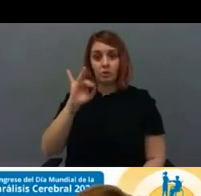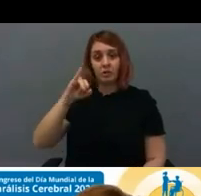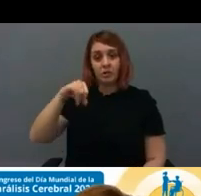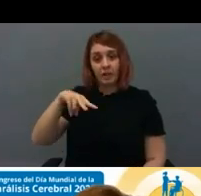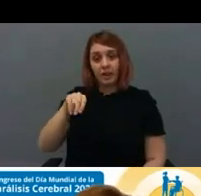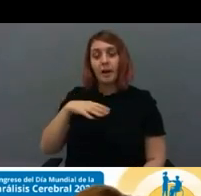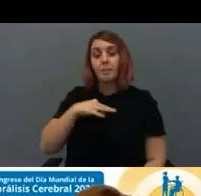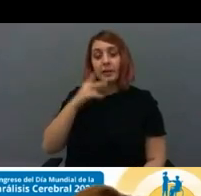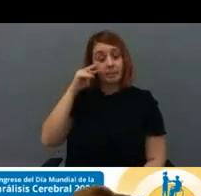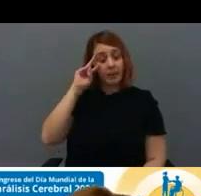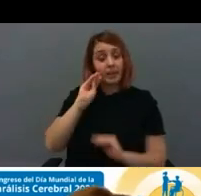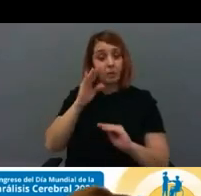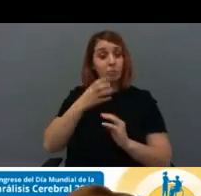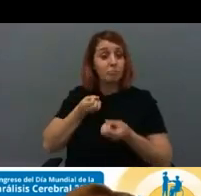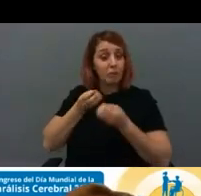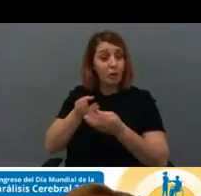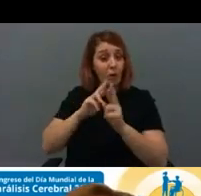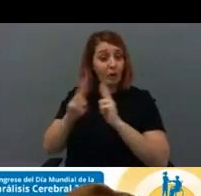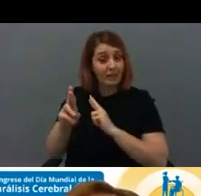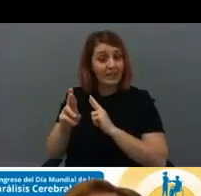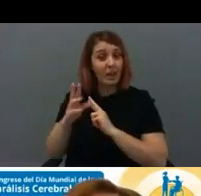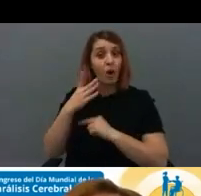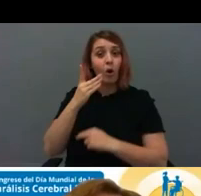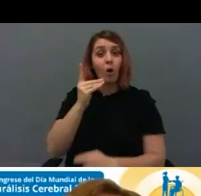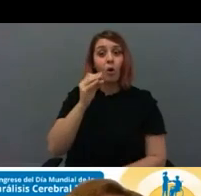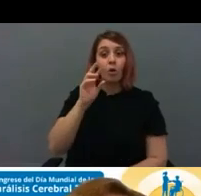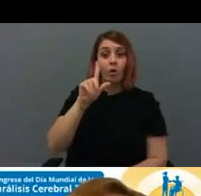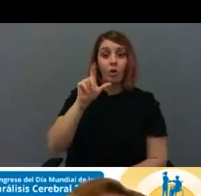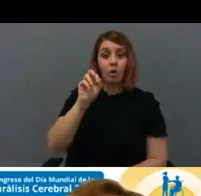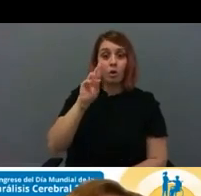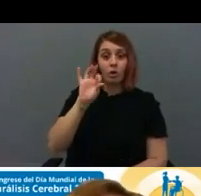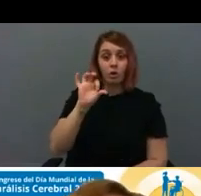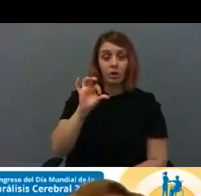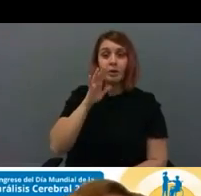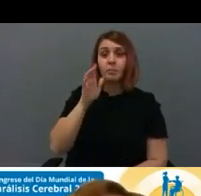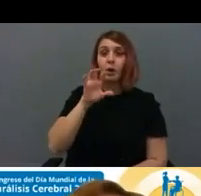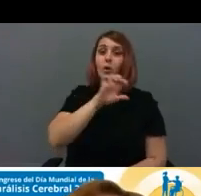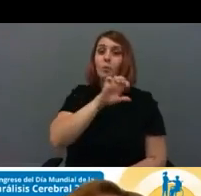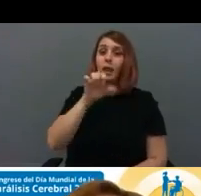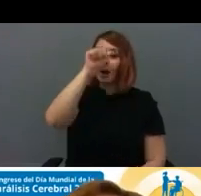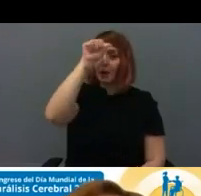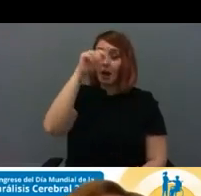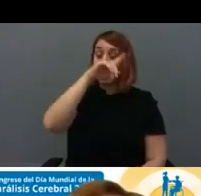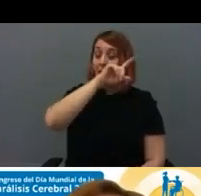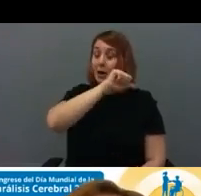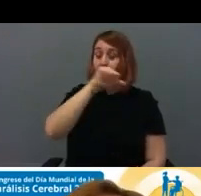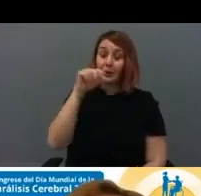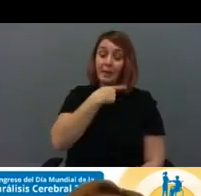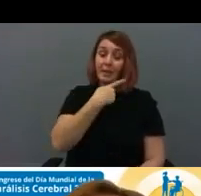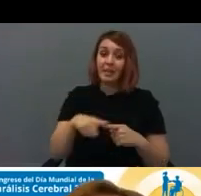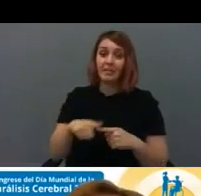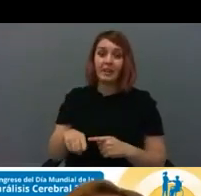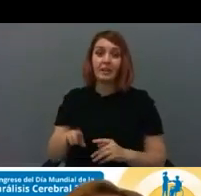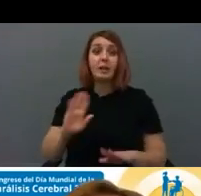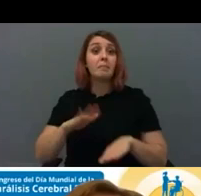tu propia experiencia y luego Dolores, porque son experiencias de comunidades autónomas distintas, que también... No la he escuchado